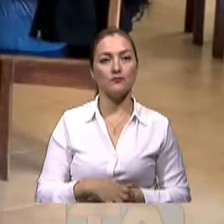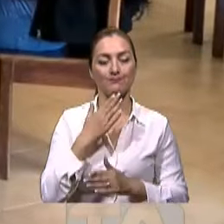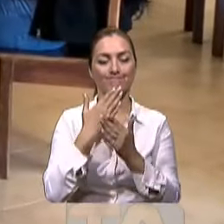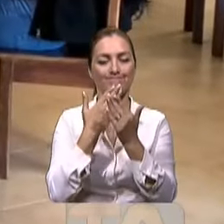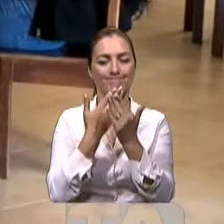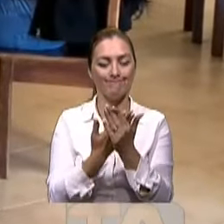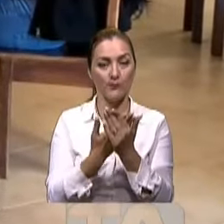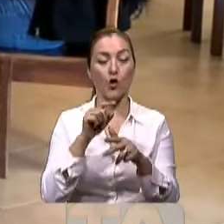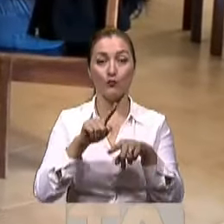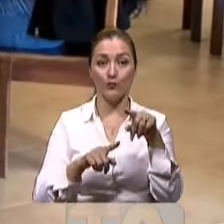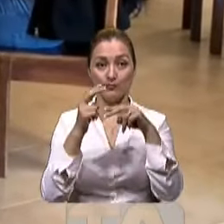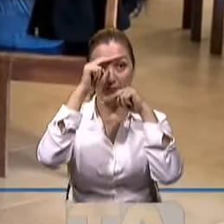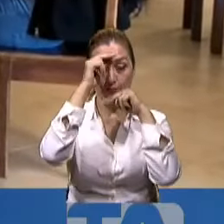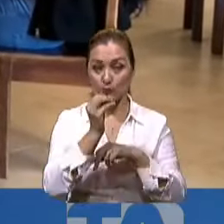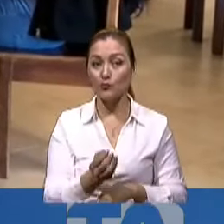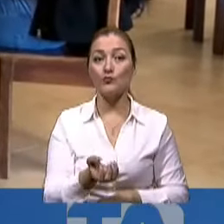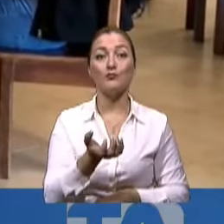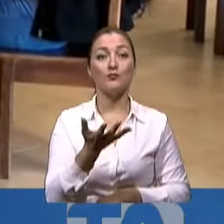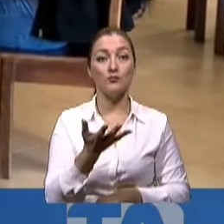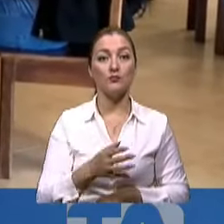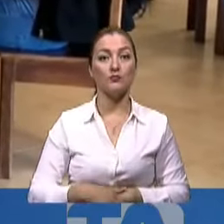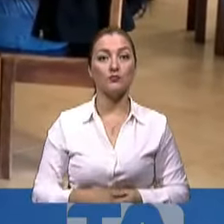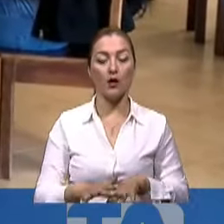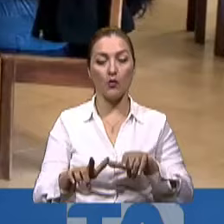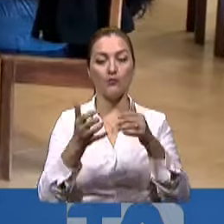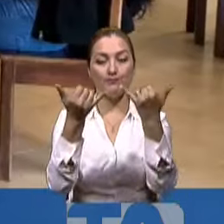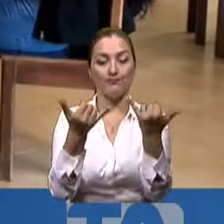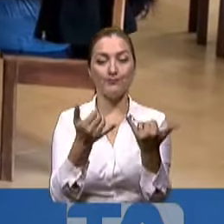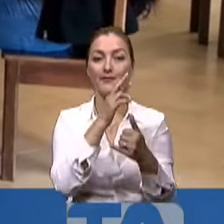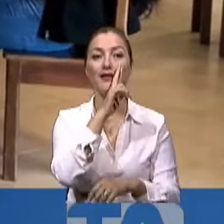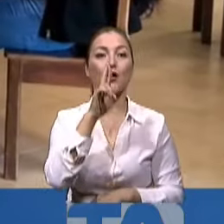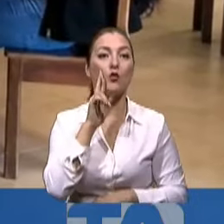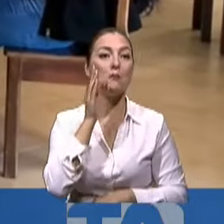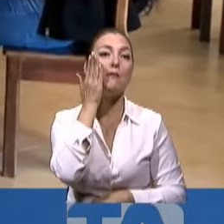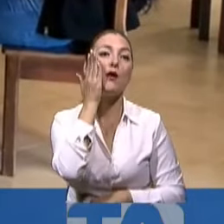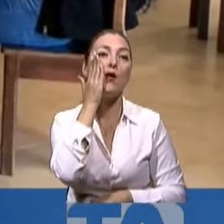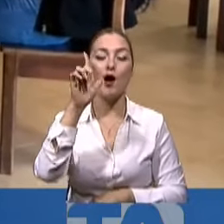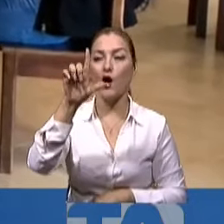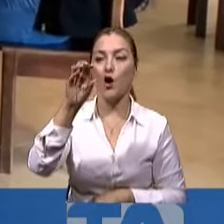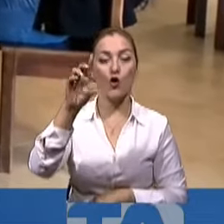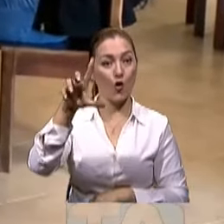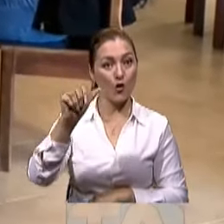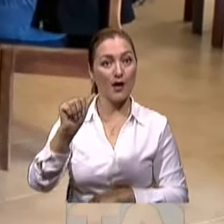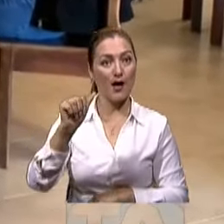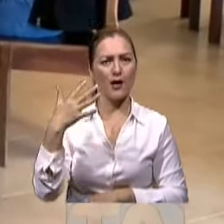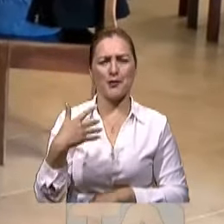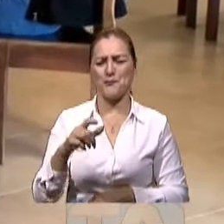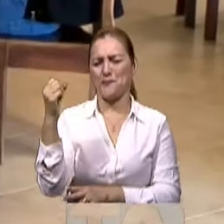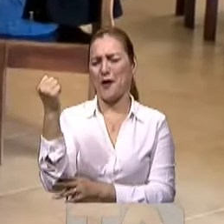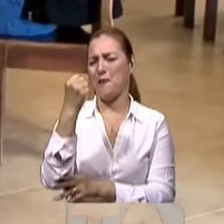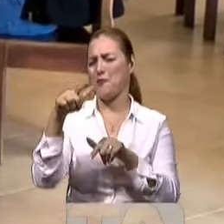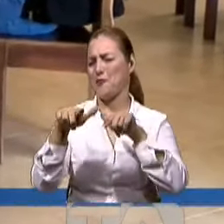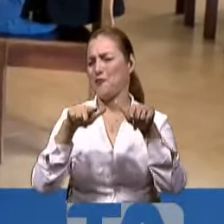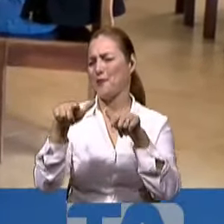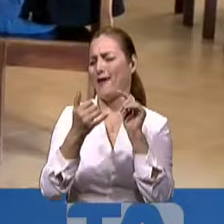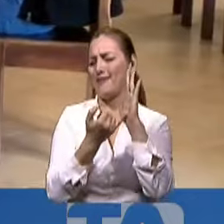Gracias en estudios y amigos televidentes, buenos días. Nos encontramos en el restaurante Mama Lola, este icónico rincón gastronómico